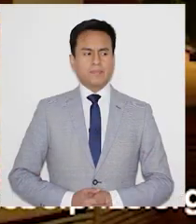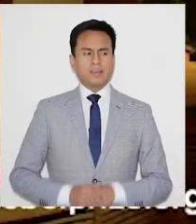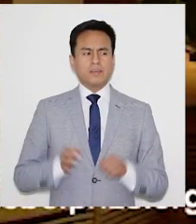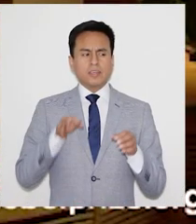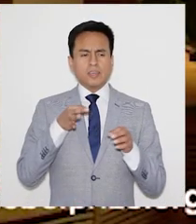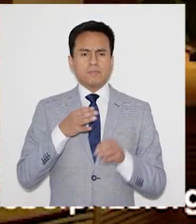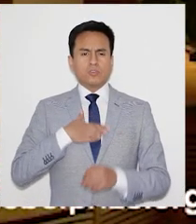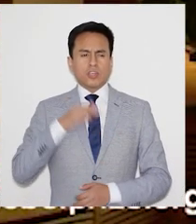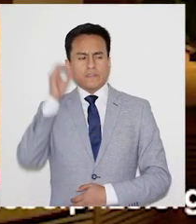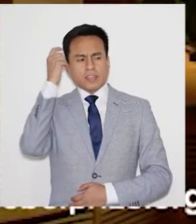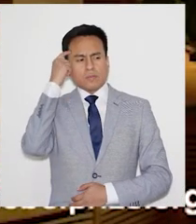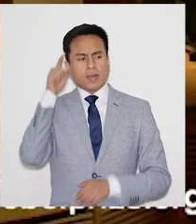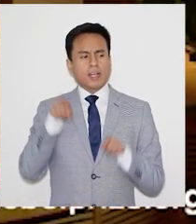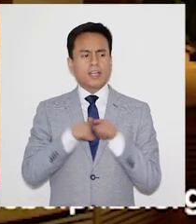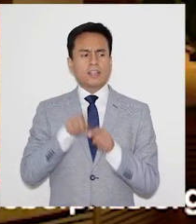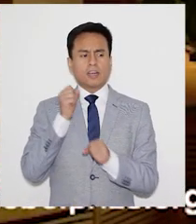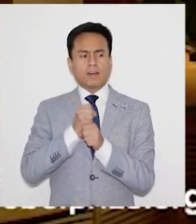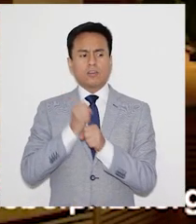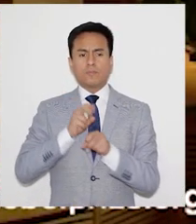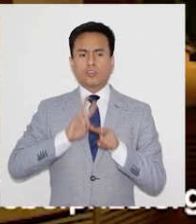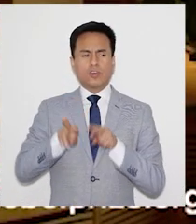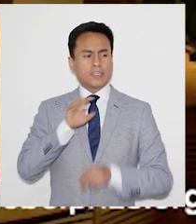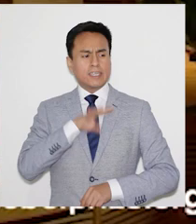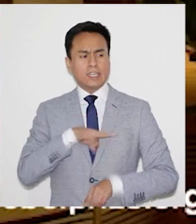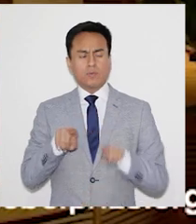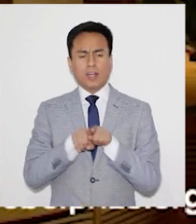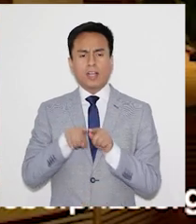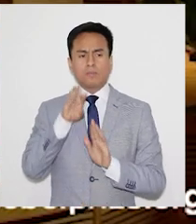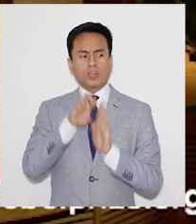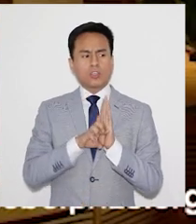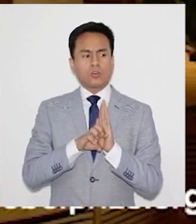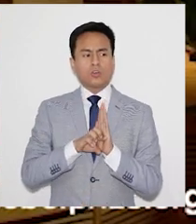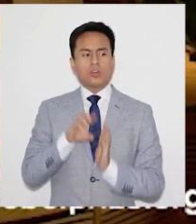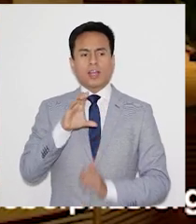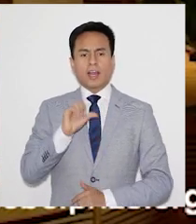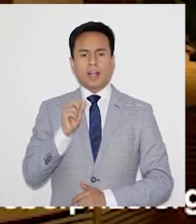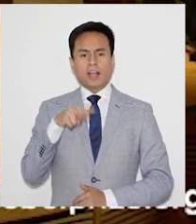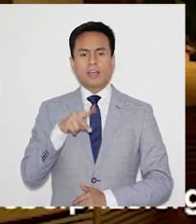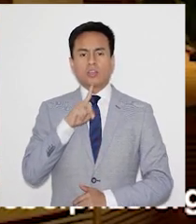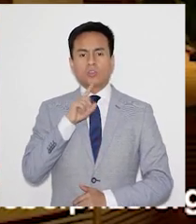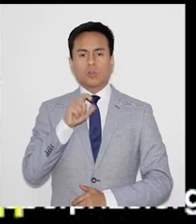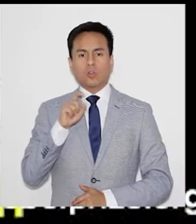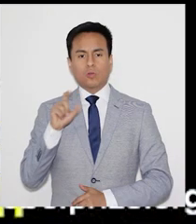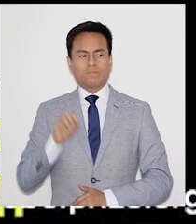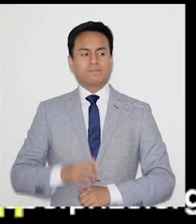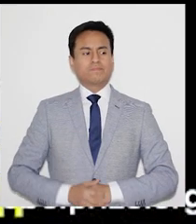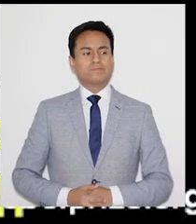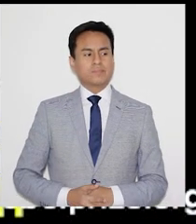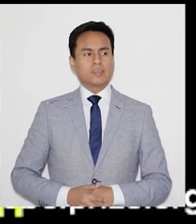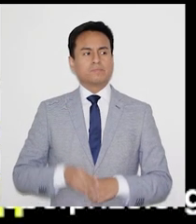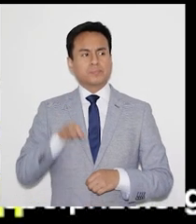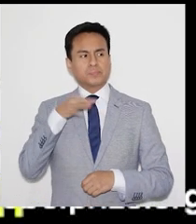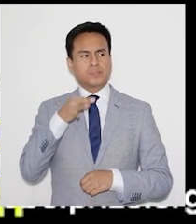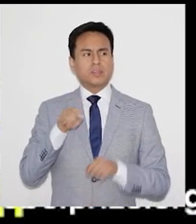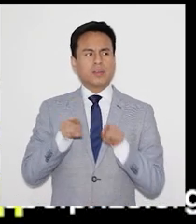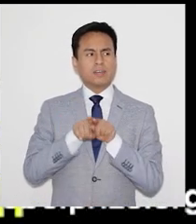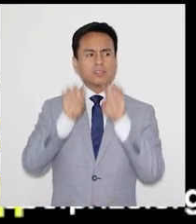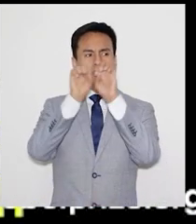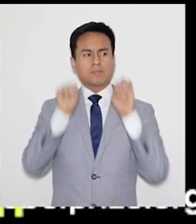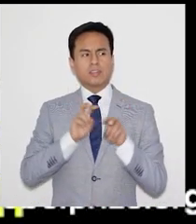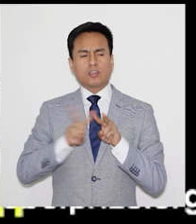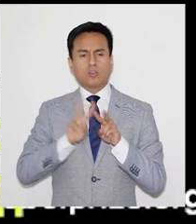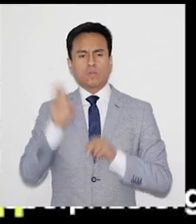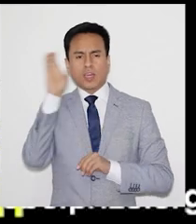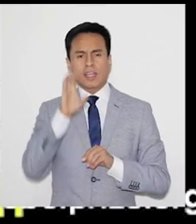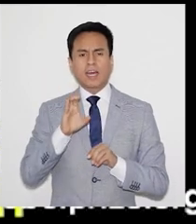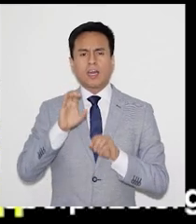But from my perspective, I saw work being done in Chile by the Kalantololo survey that